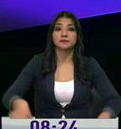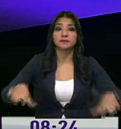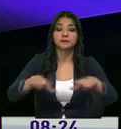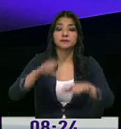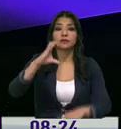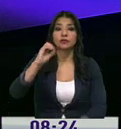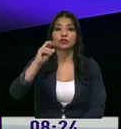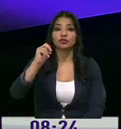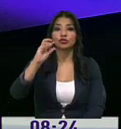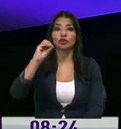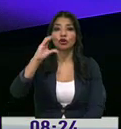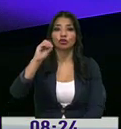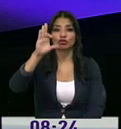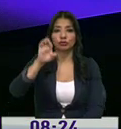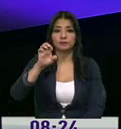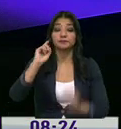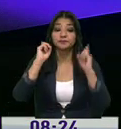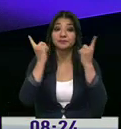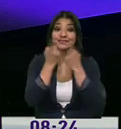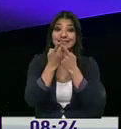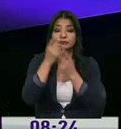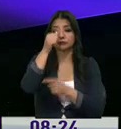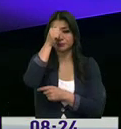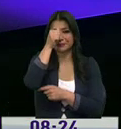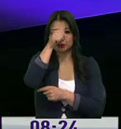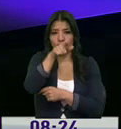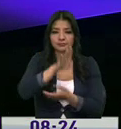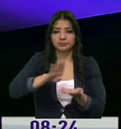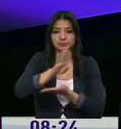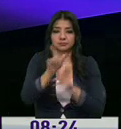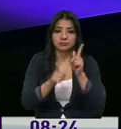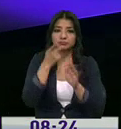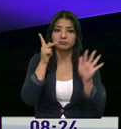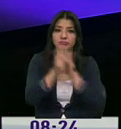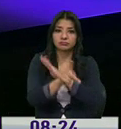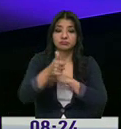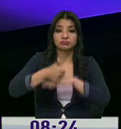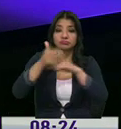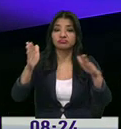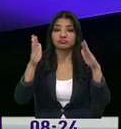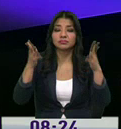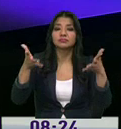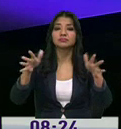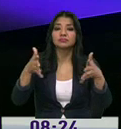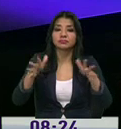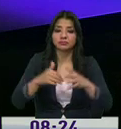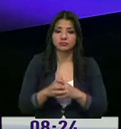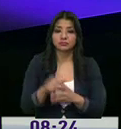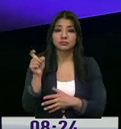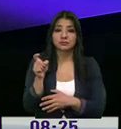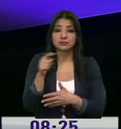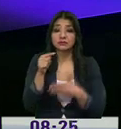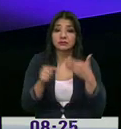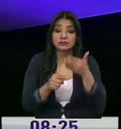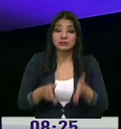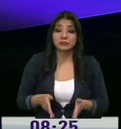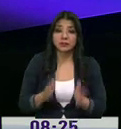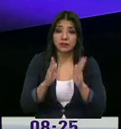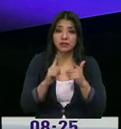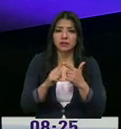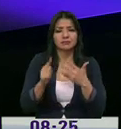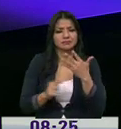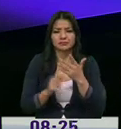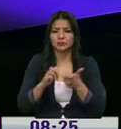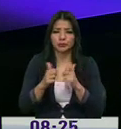en el barrio Santo Domingo, donde los vecinos denuncian falta de atención de las autoridades, las necesidades de vialidad del sector y una serie de cosas